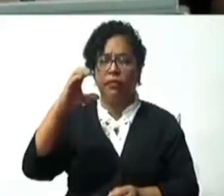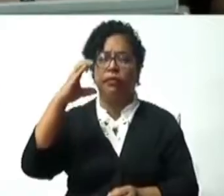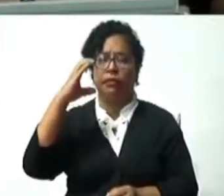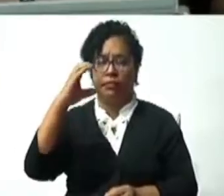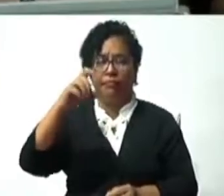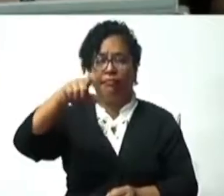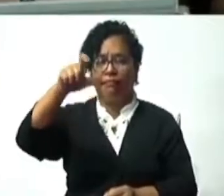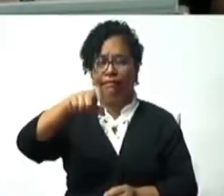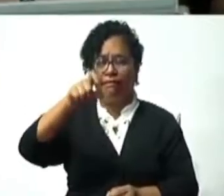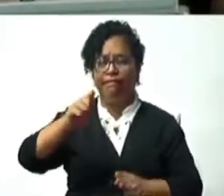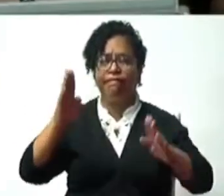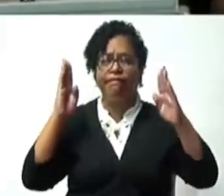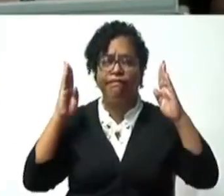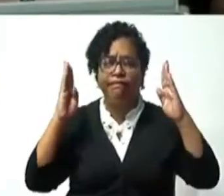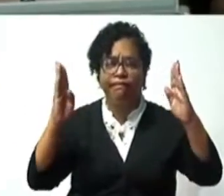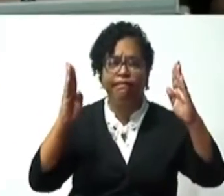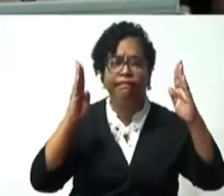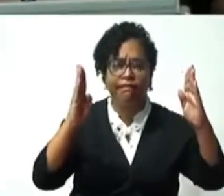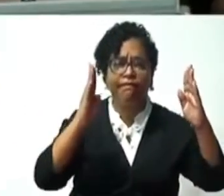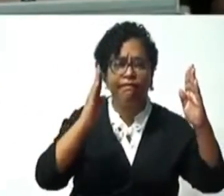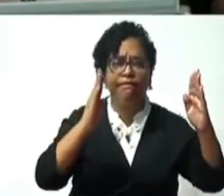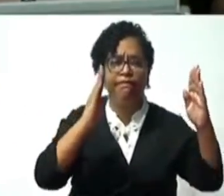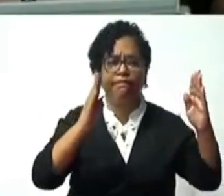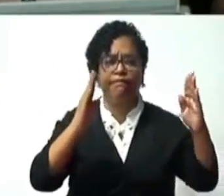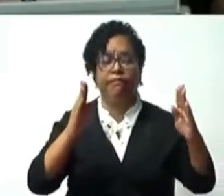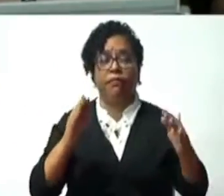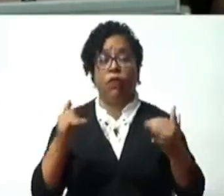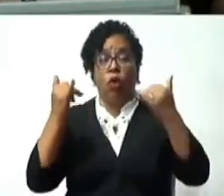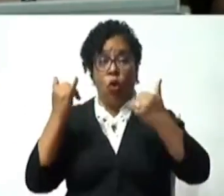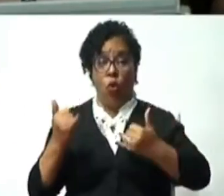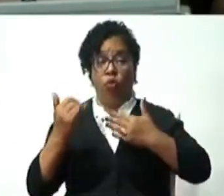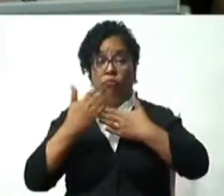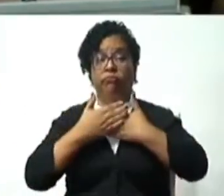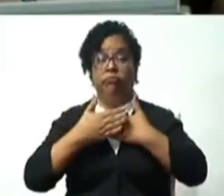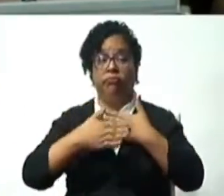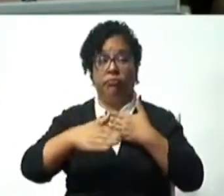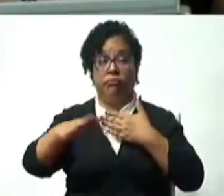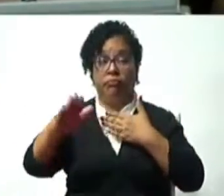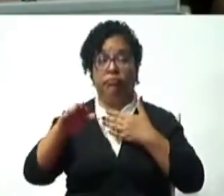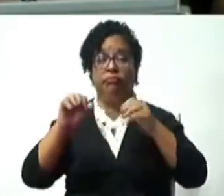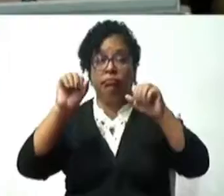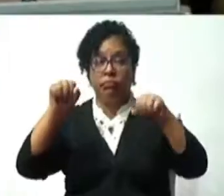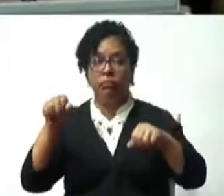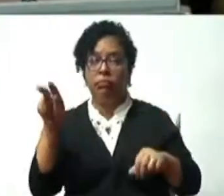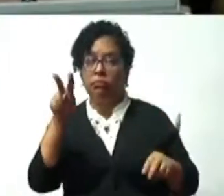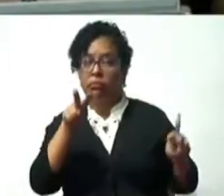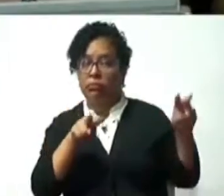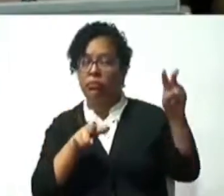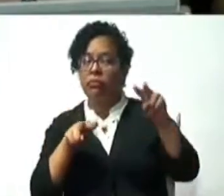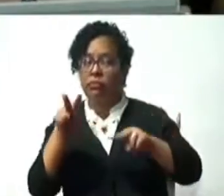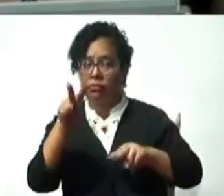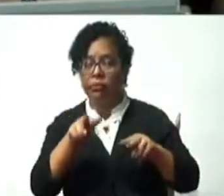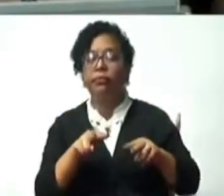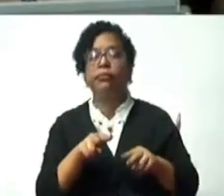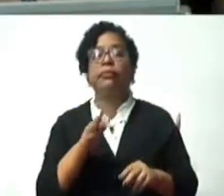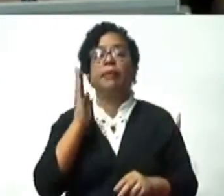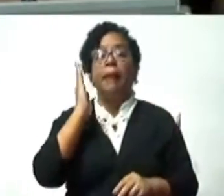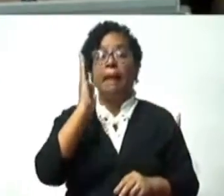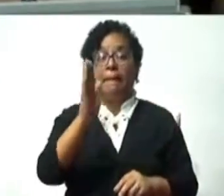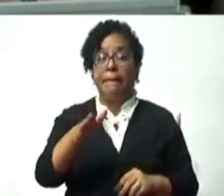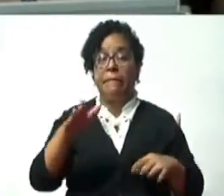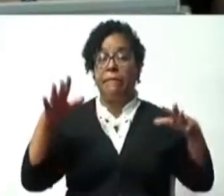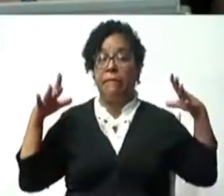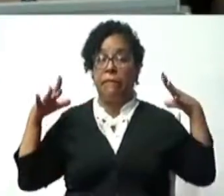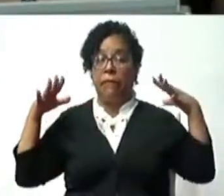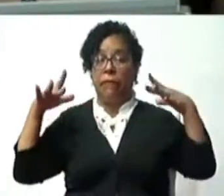hoy se están haciendo en nuestra organización política. Una convención en donde todos